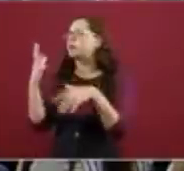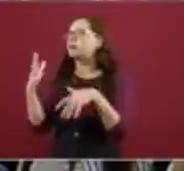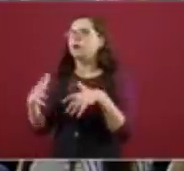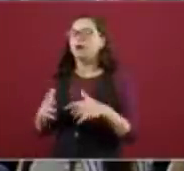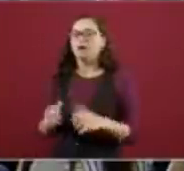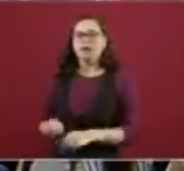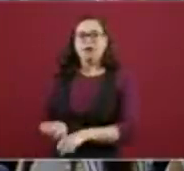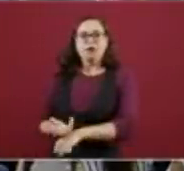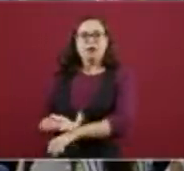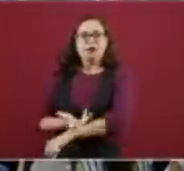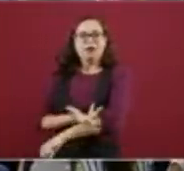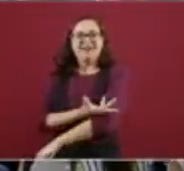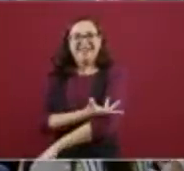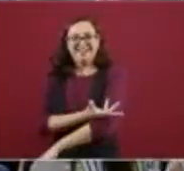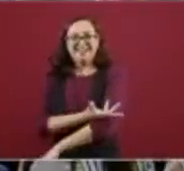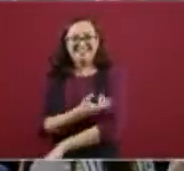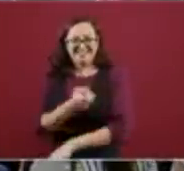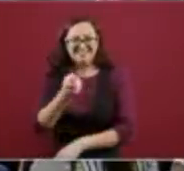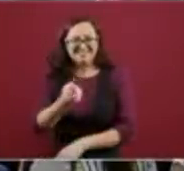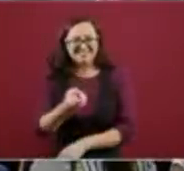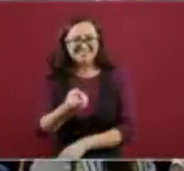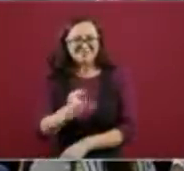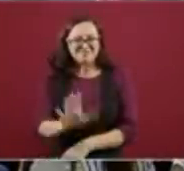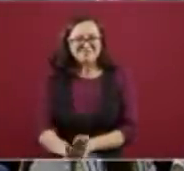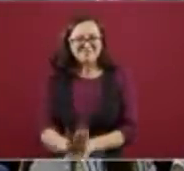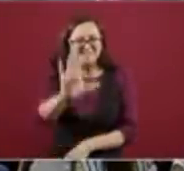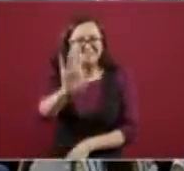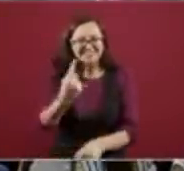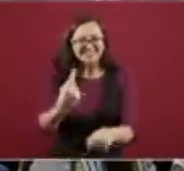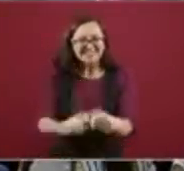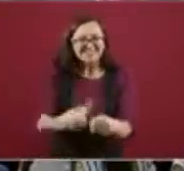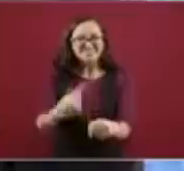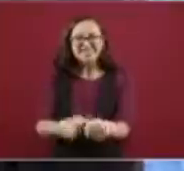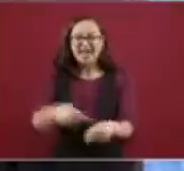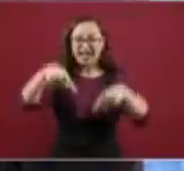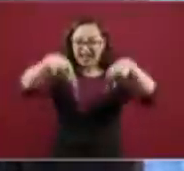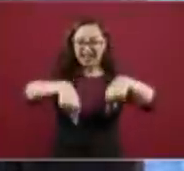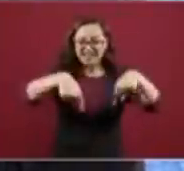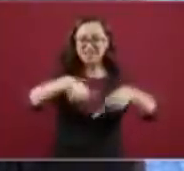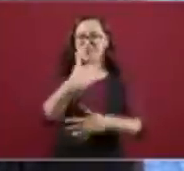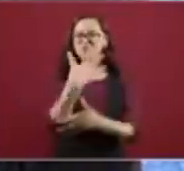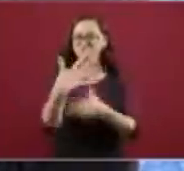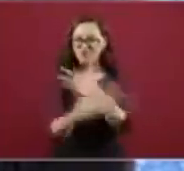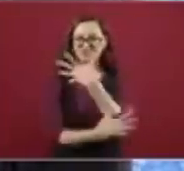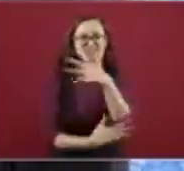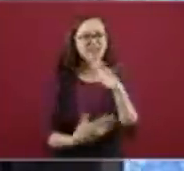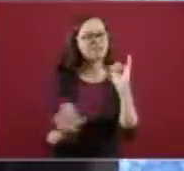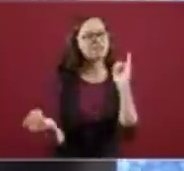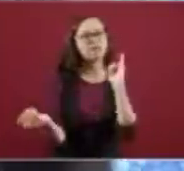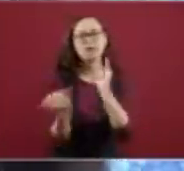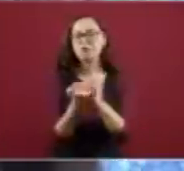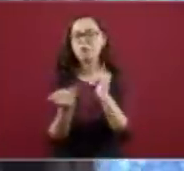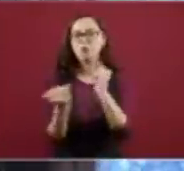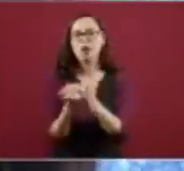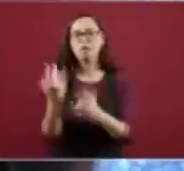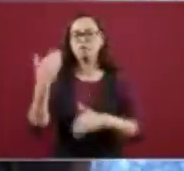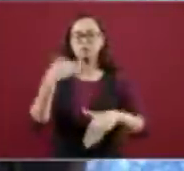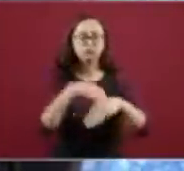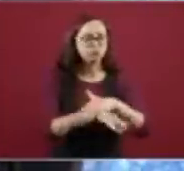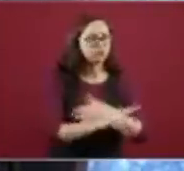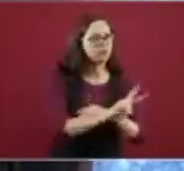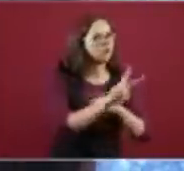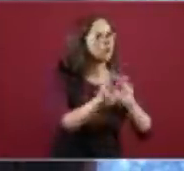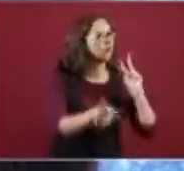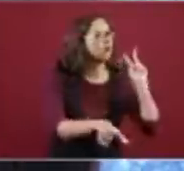este bosque, pues vamos a tener que darle algún tratamiento médico a quienes lo visiten, porque